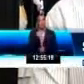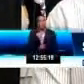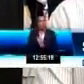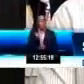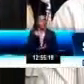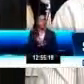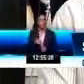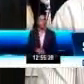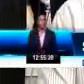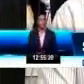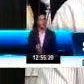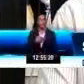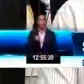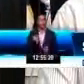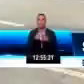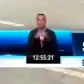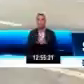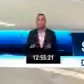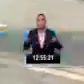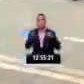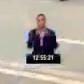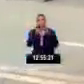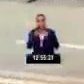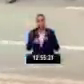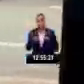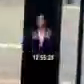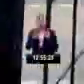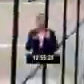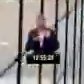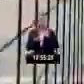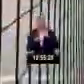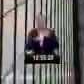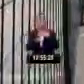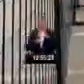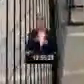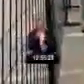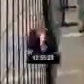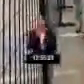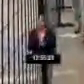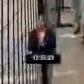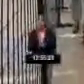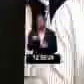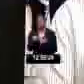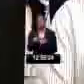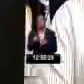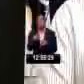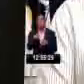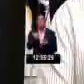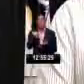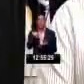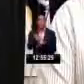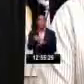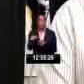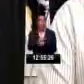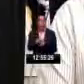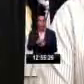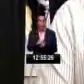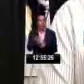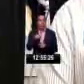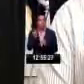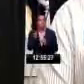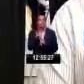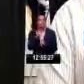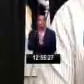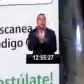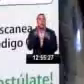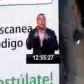acá, están levantando base de datos y hojas de vida. Los cargos que se ofrecen son desde pasantías y primeros empleos